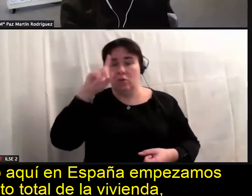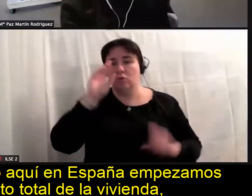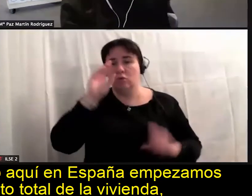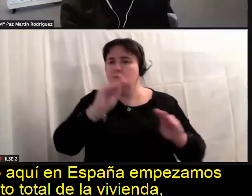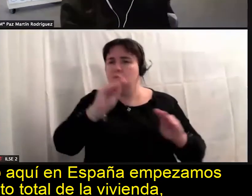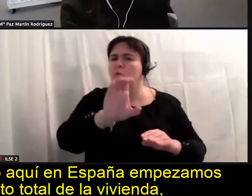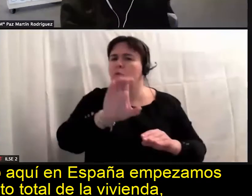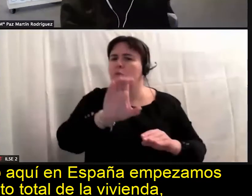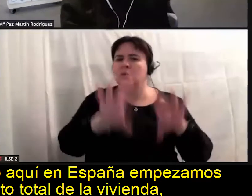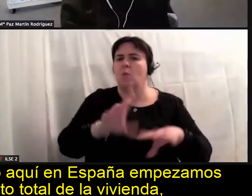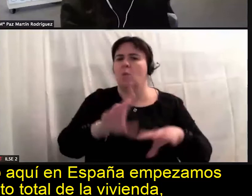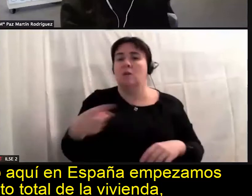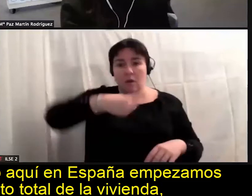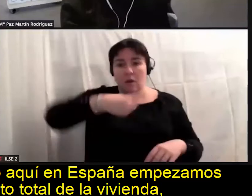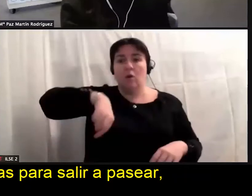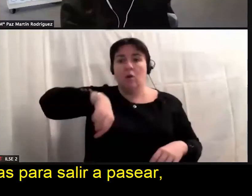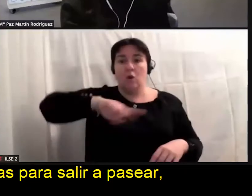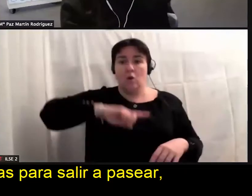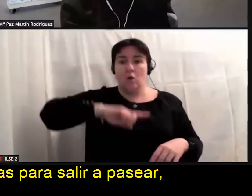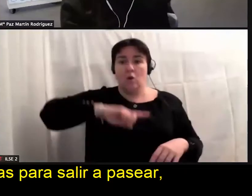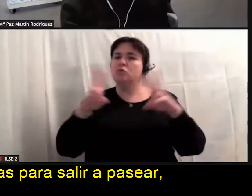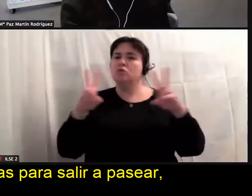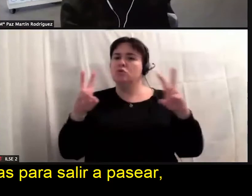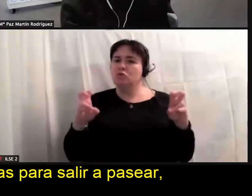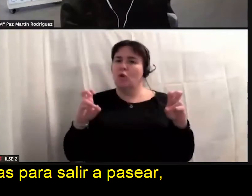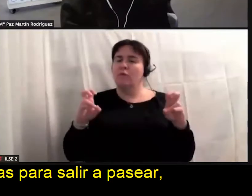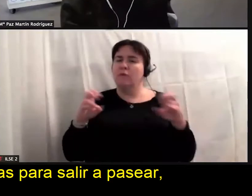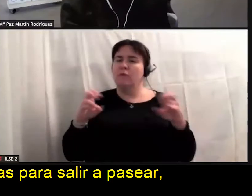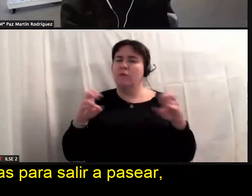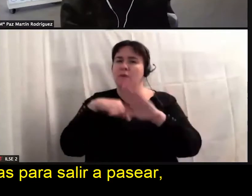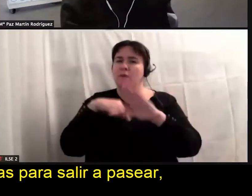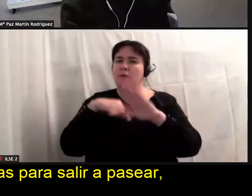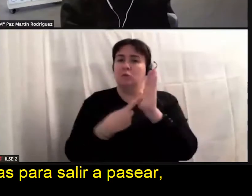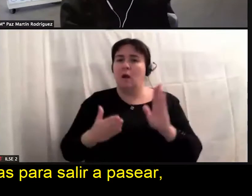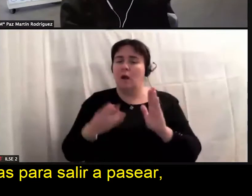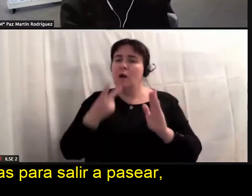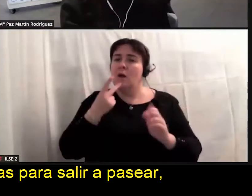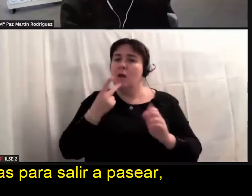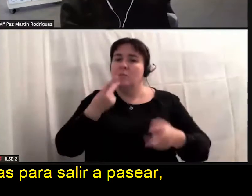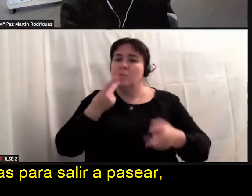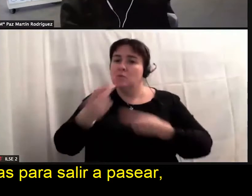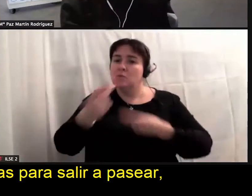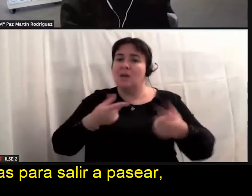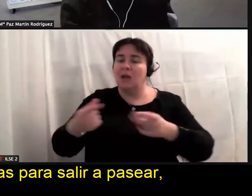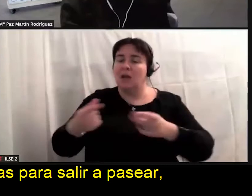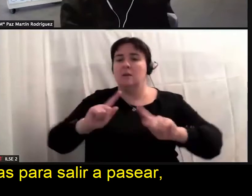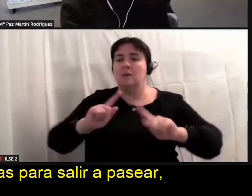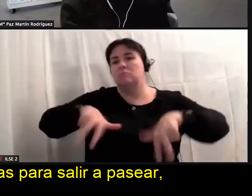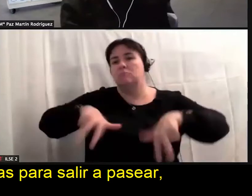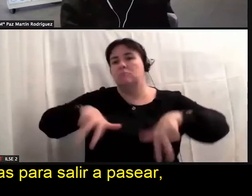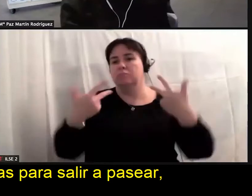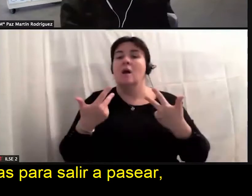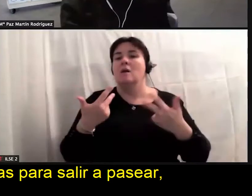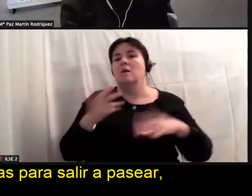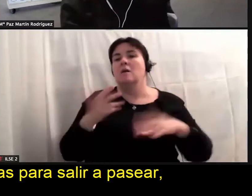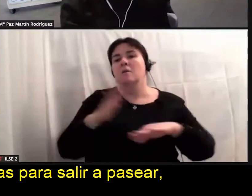del confinamiento total de las viviendas, nos dejaban unas horas para poder salir a pasear de 8 de la tarde a, no recuerdo bien,